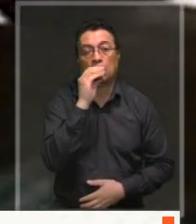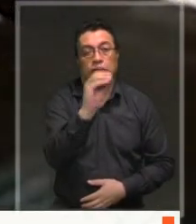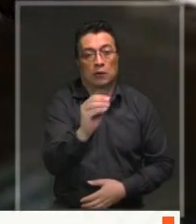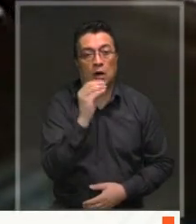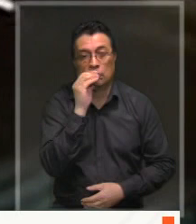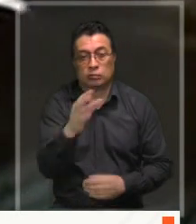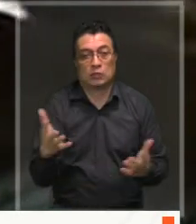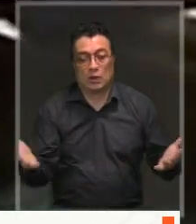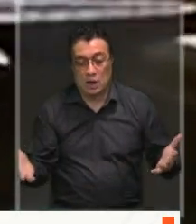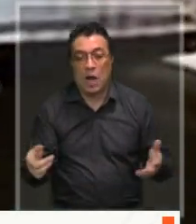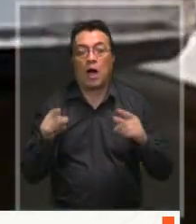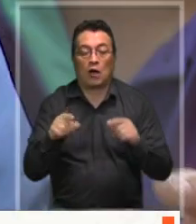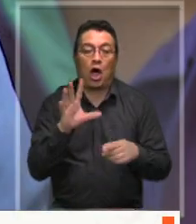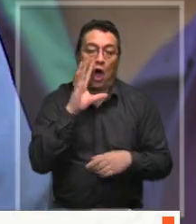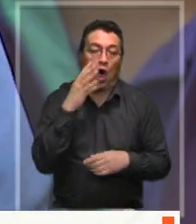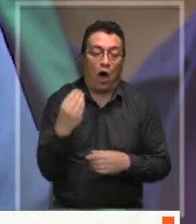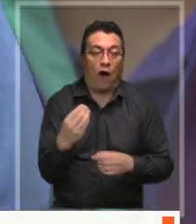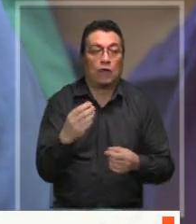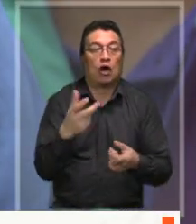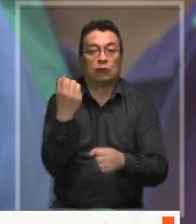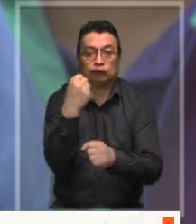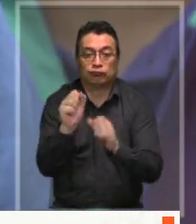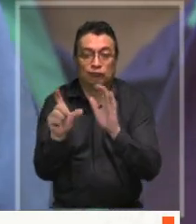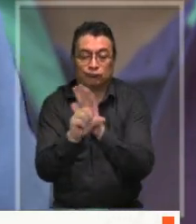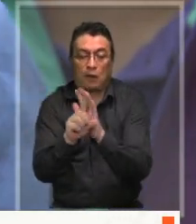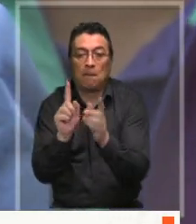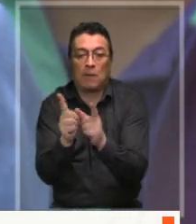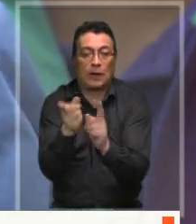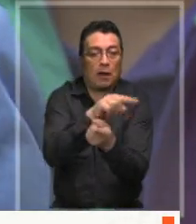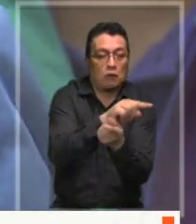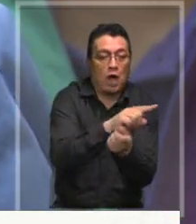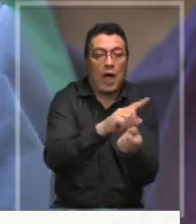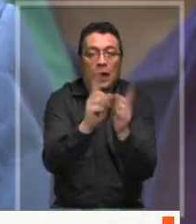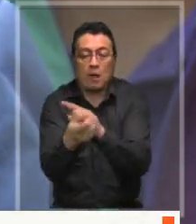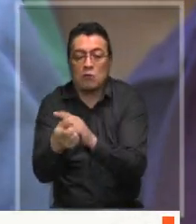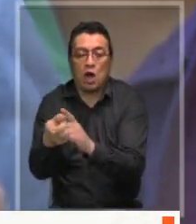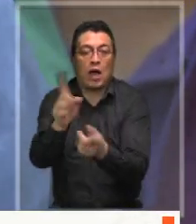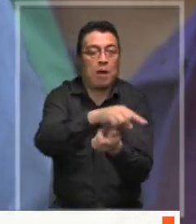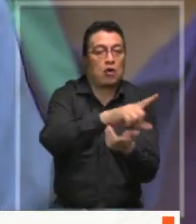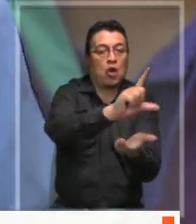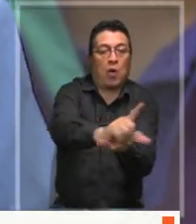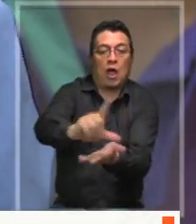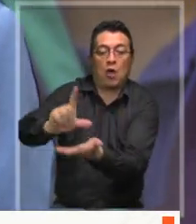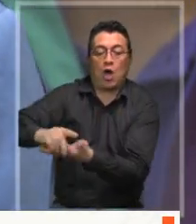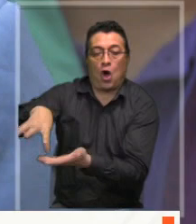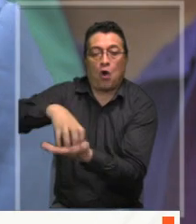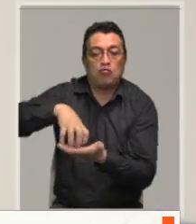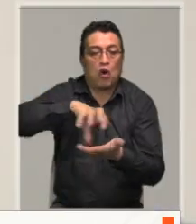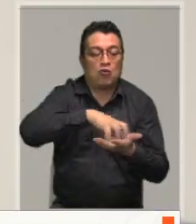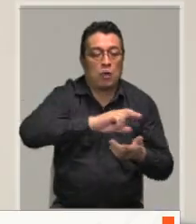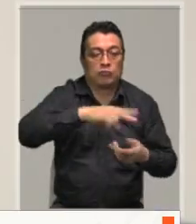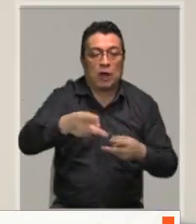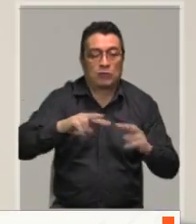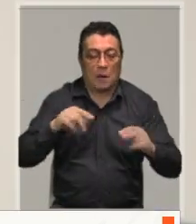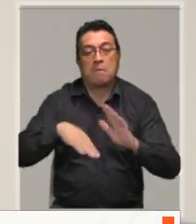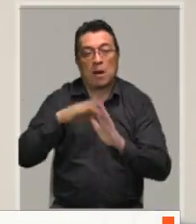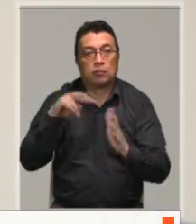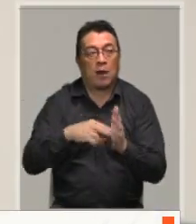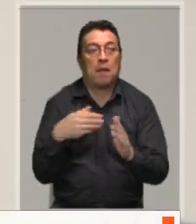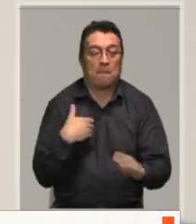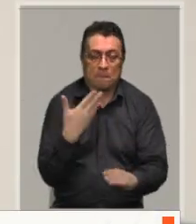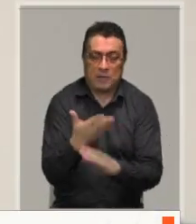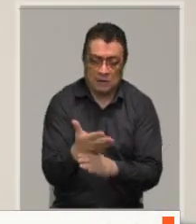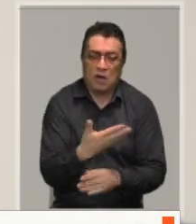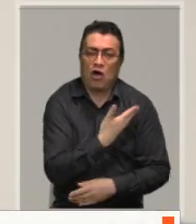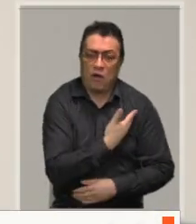Es evidente que el delito se traslada. Obviamente los lugares que están desprotegidos, por decirlo de alguna forma, van a tener más dificultades. Queremos exigirle al gobierno